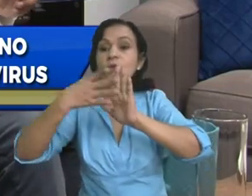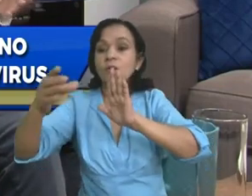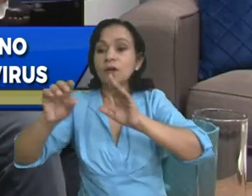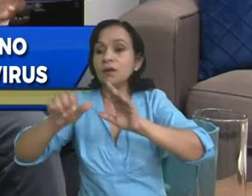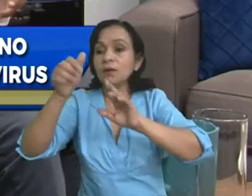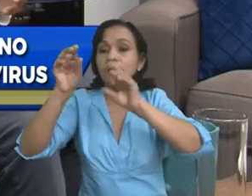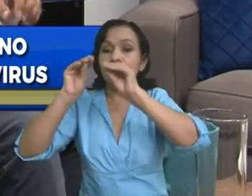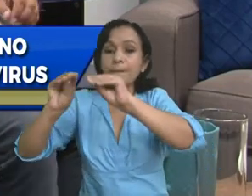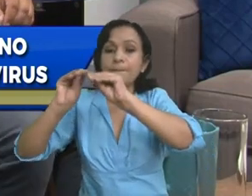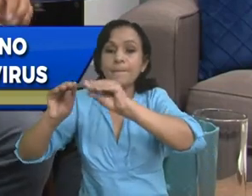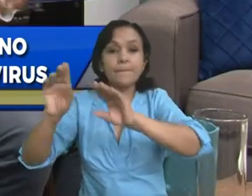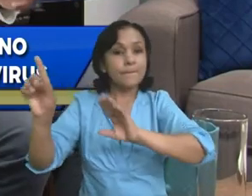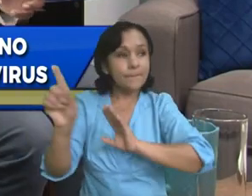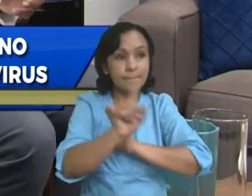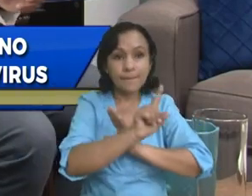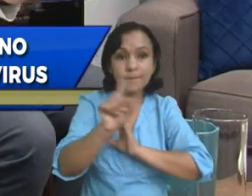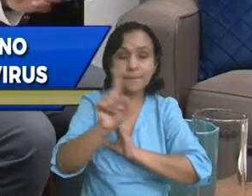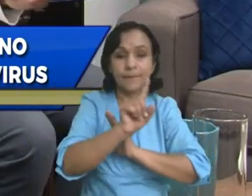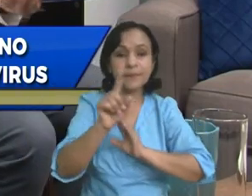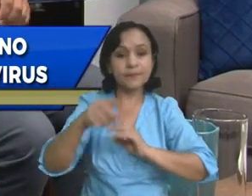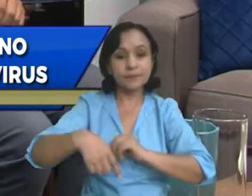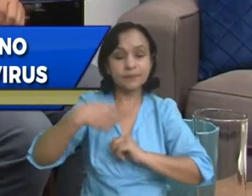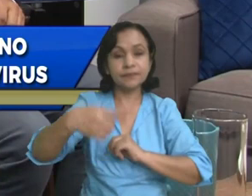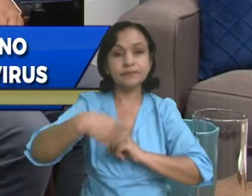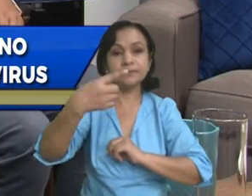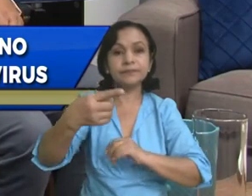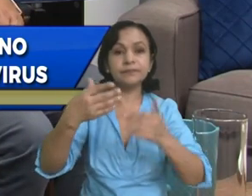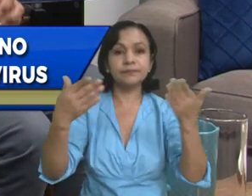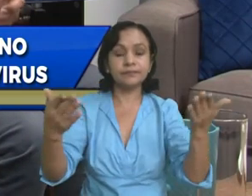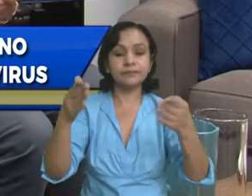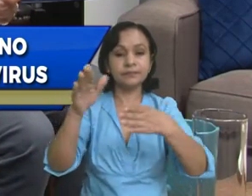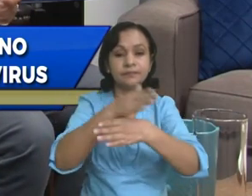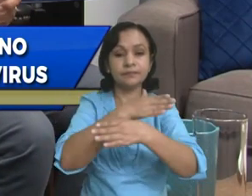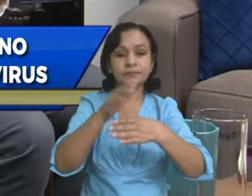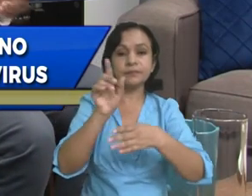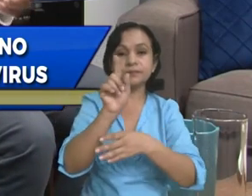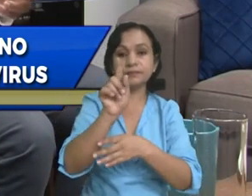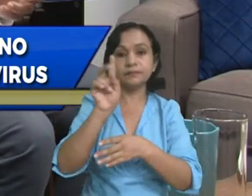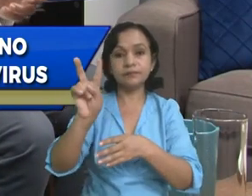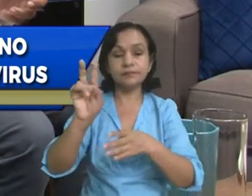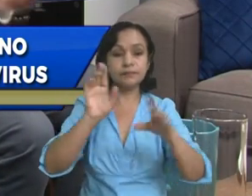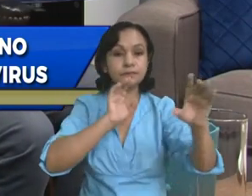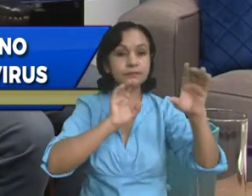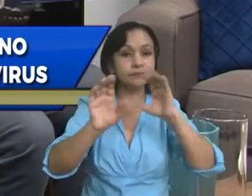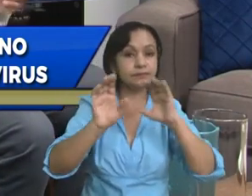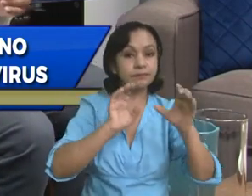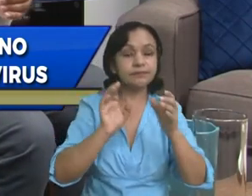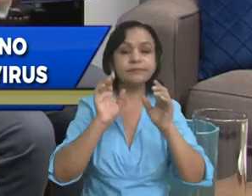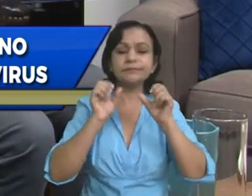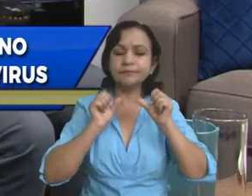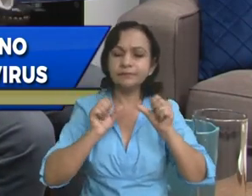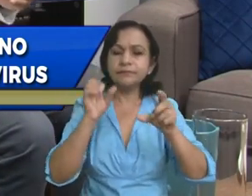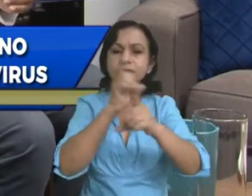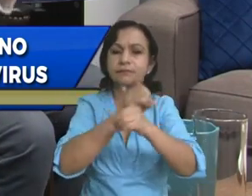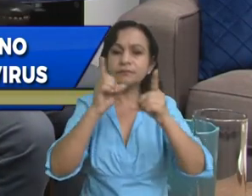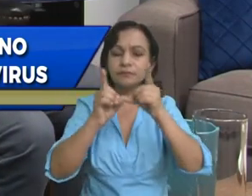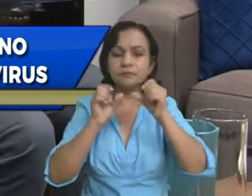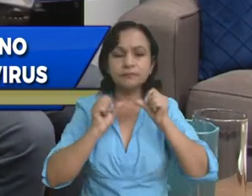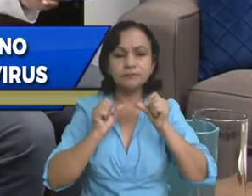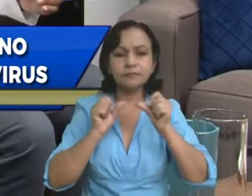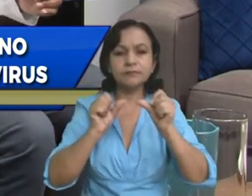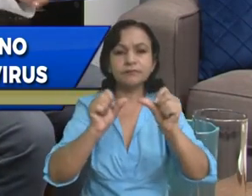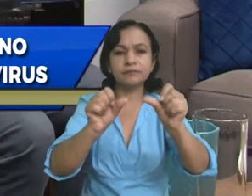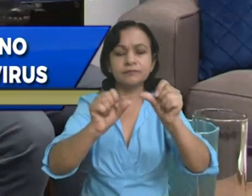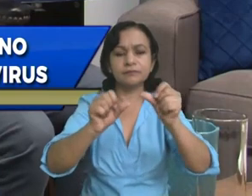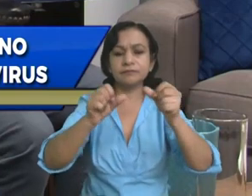esas informaciones que se están dando constantemente en los medios de comunicación hay que mantenerlo, pero mantenerlo sobre la base de